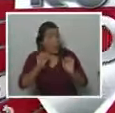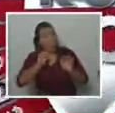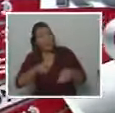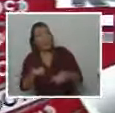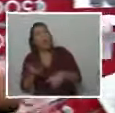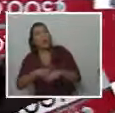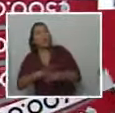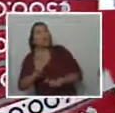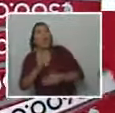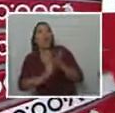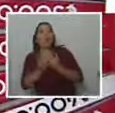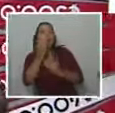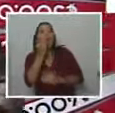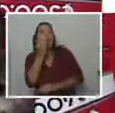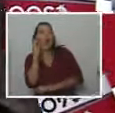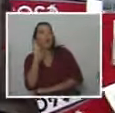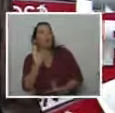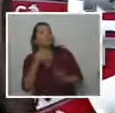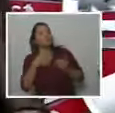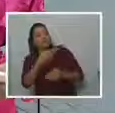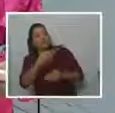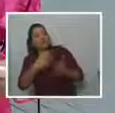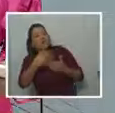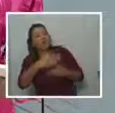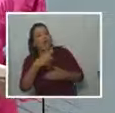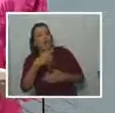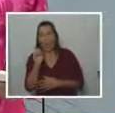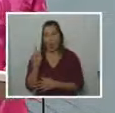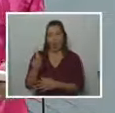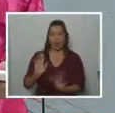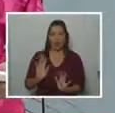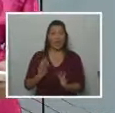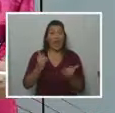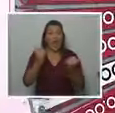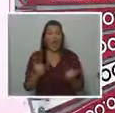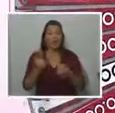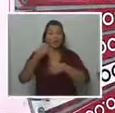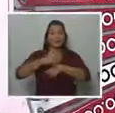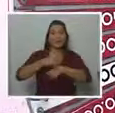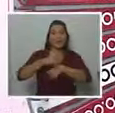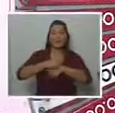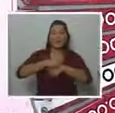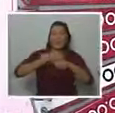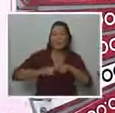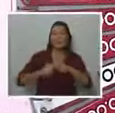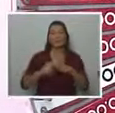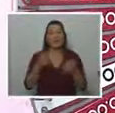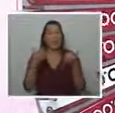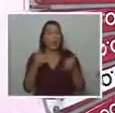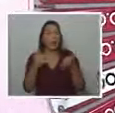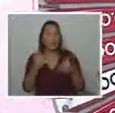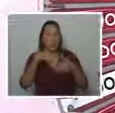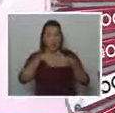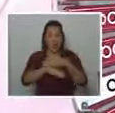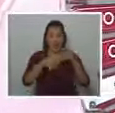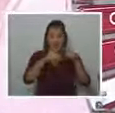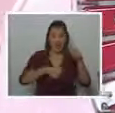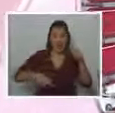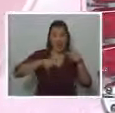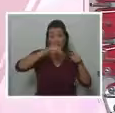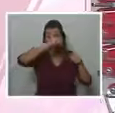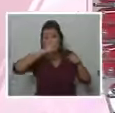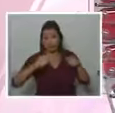almuerzo. Piénselo bien, ahorita hablamos, Meli. Lo que sí es que en este momento vamos a empezar a jugar acá en La Rueda de la Fortuna.